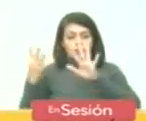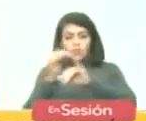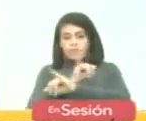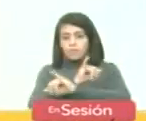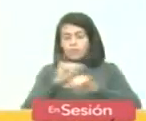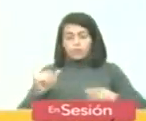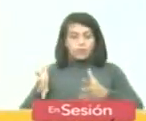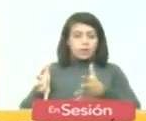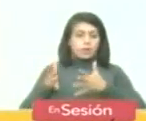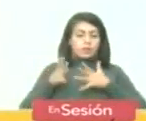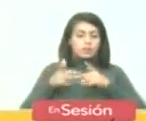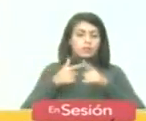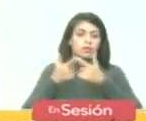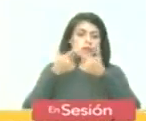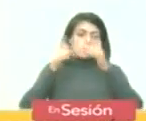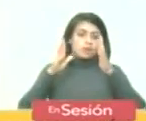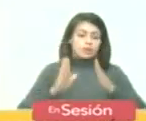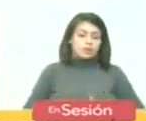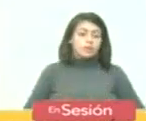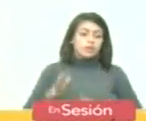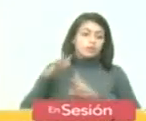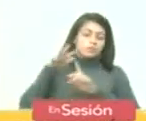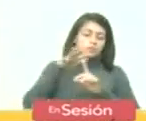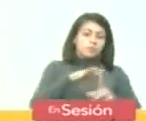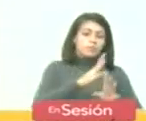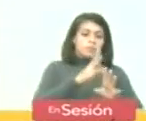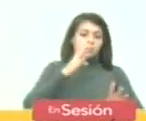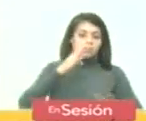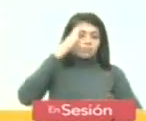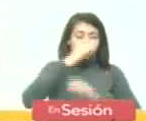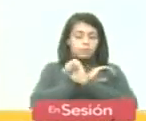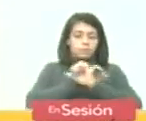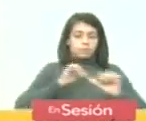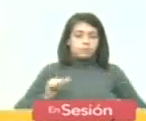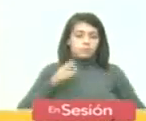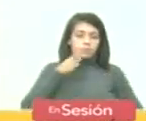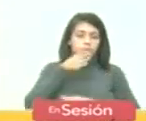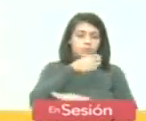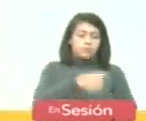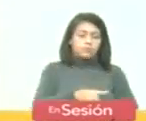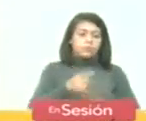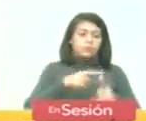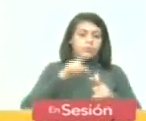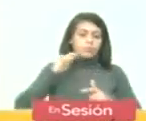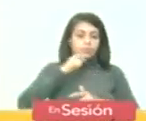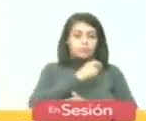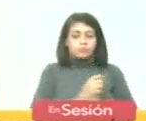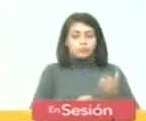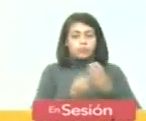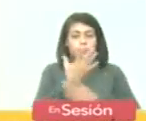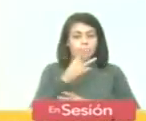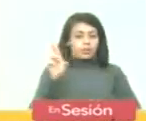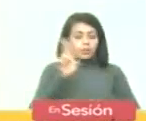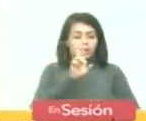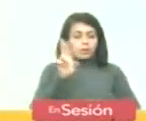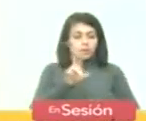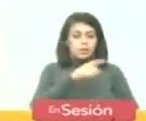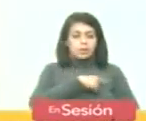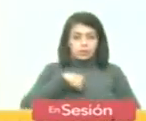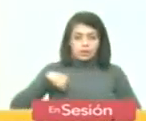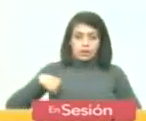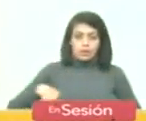con la victoria del Ejército de Liberación sobre la tropa de Chiang Kai-shek, este se repliega a Taiwán y funda allí la República de